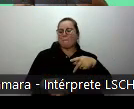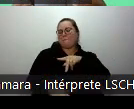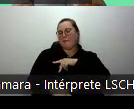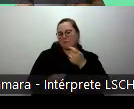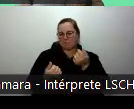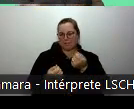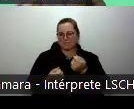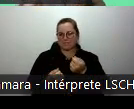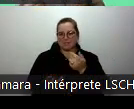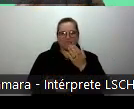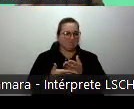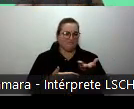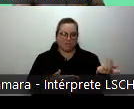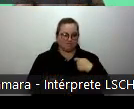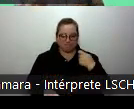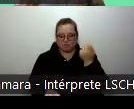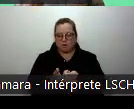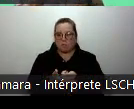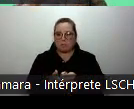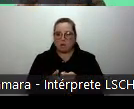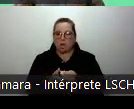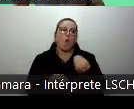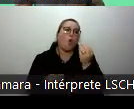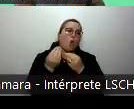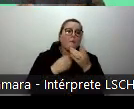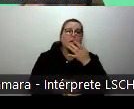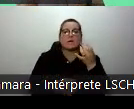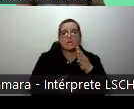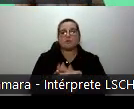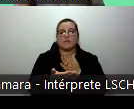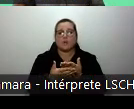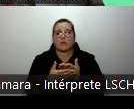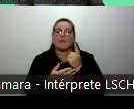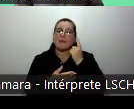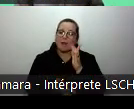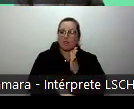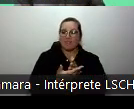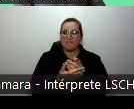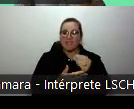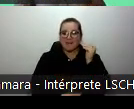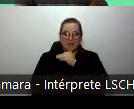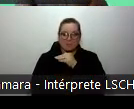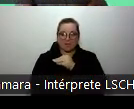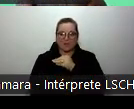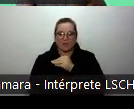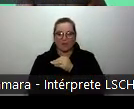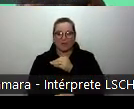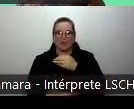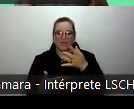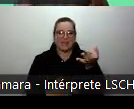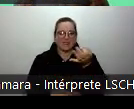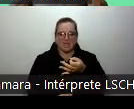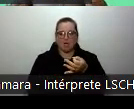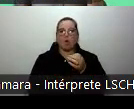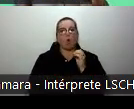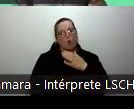No tiene que ser en material Aunque muchas veces puede ser comer algo rico Ojalá saludable pero sí tiene que ser algo super rápido y que te te diga y tú digas